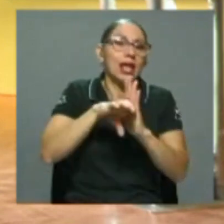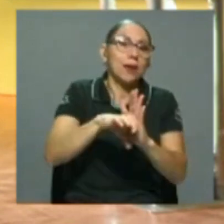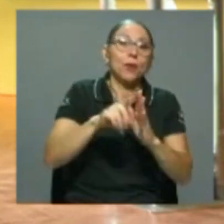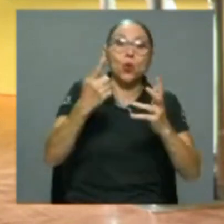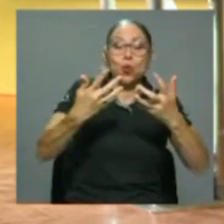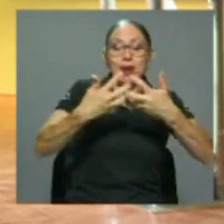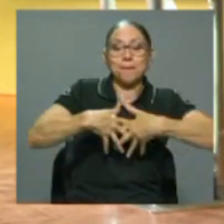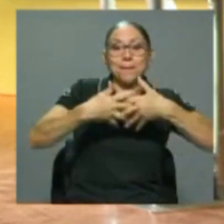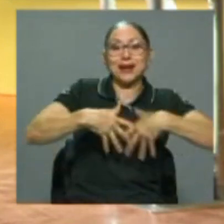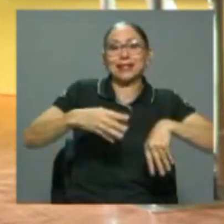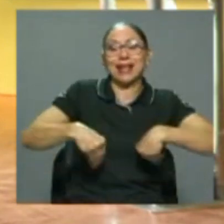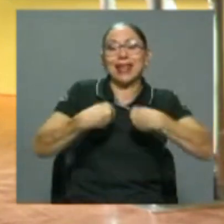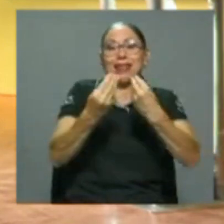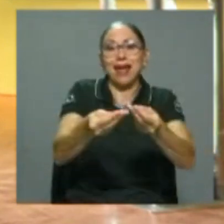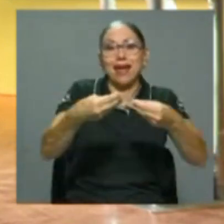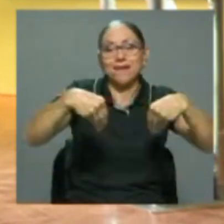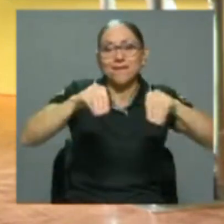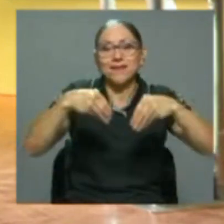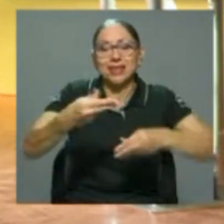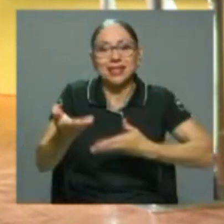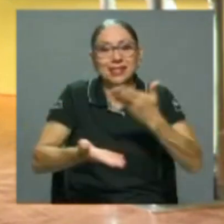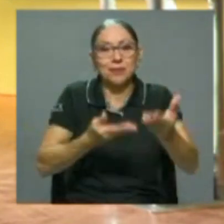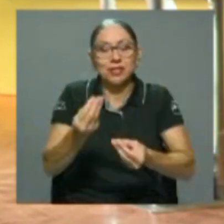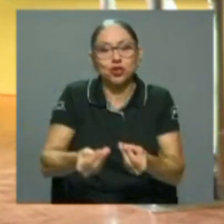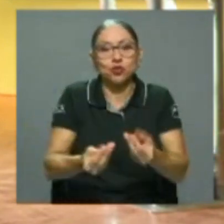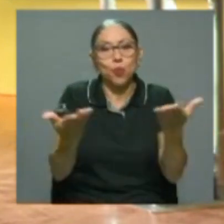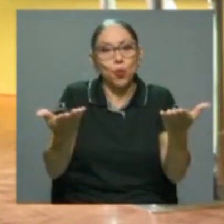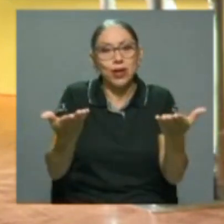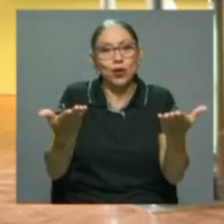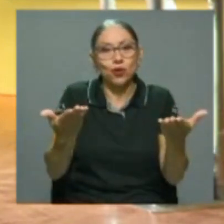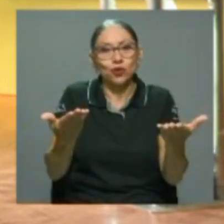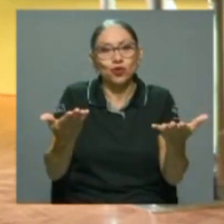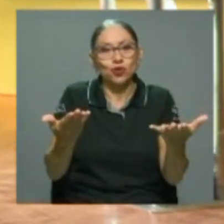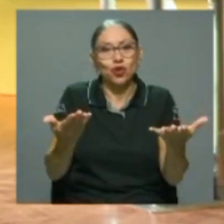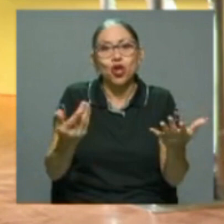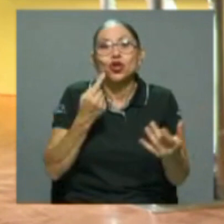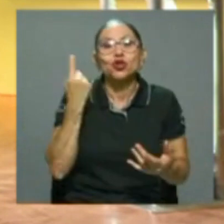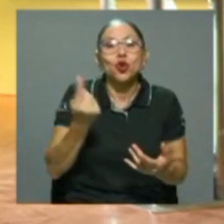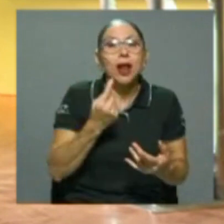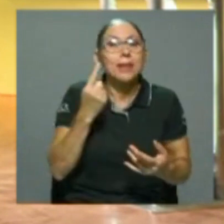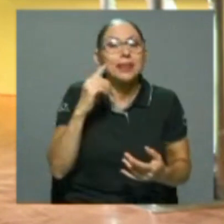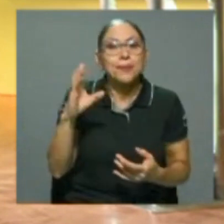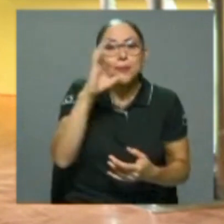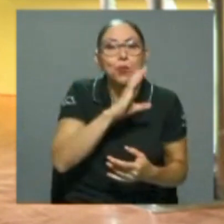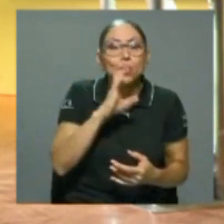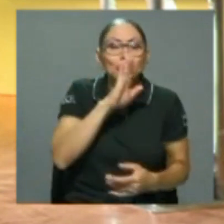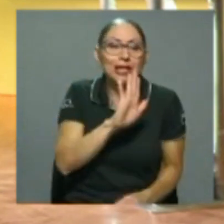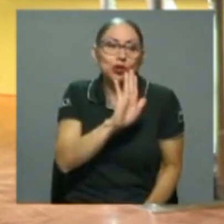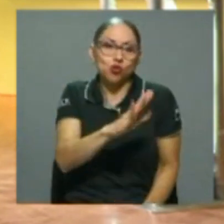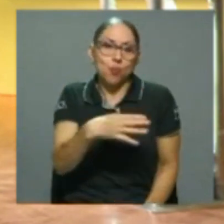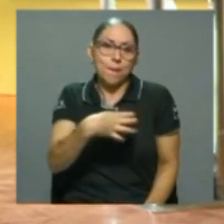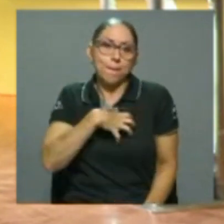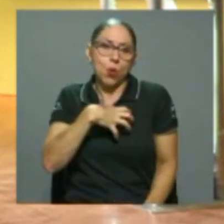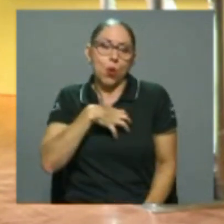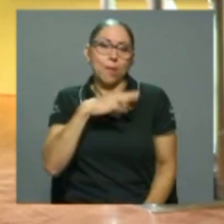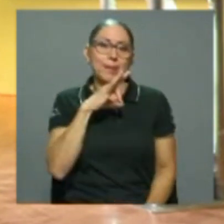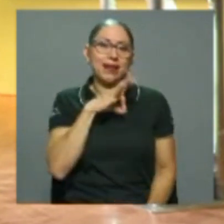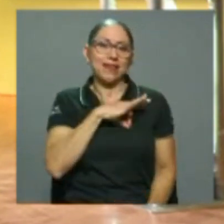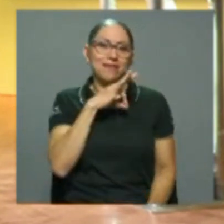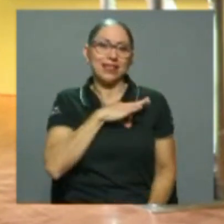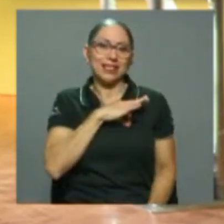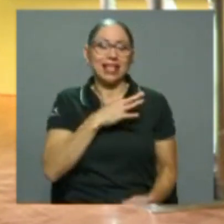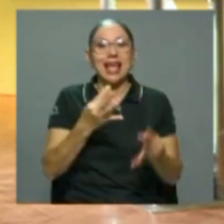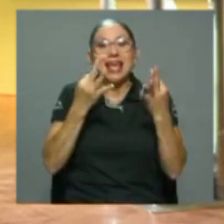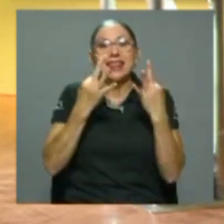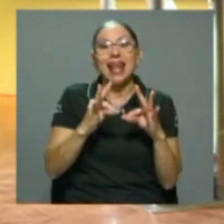de servicios públicos es uno que más le conviene a él, tratar de maximizar el precio de